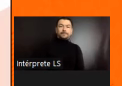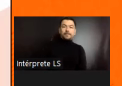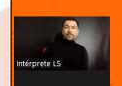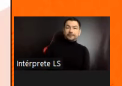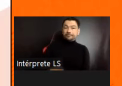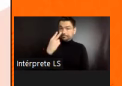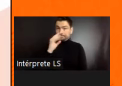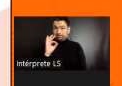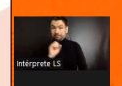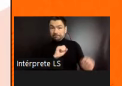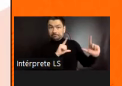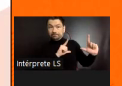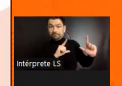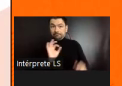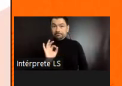¿Estamos bien?